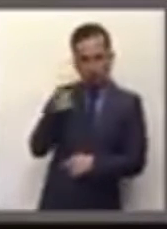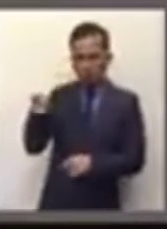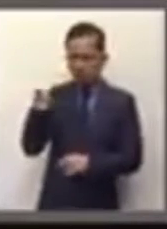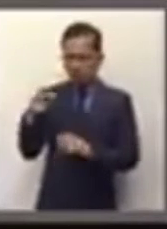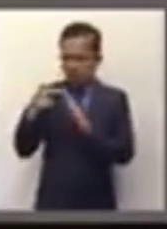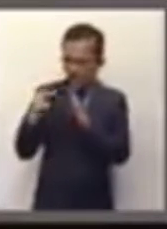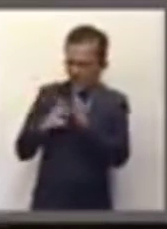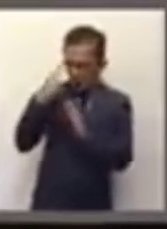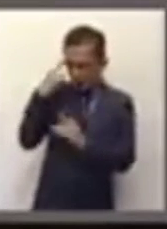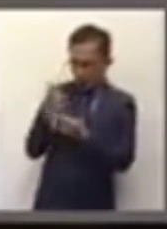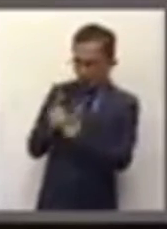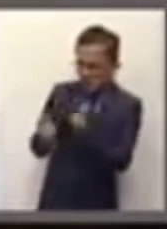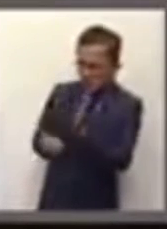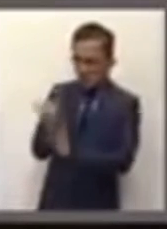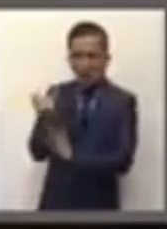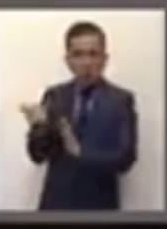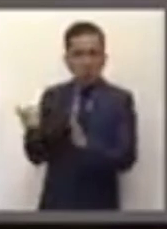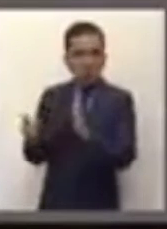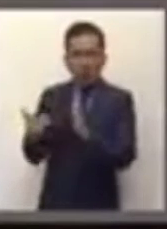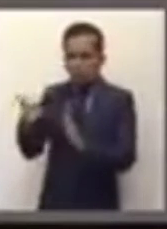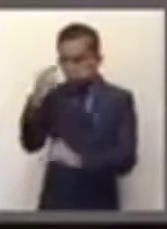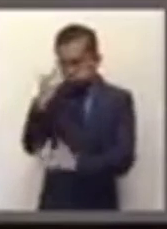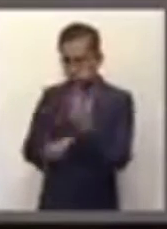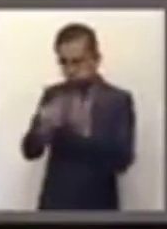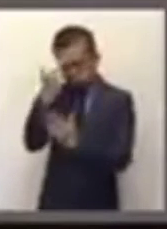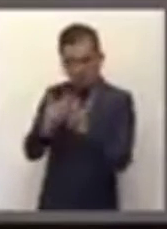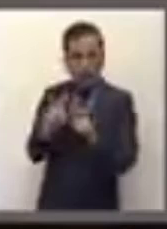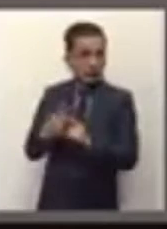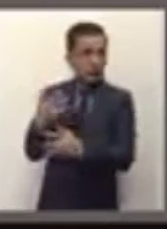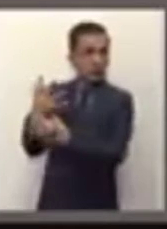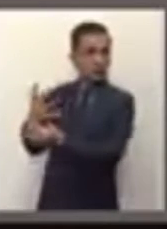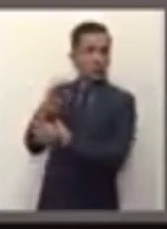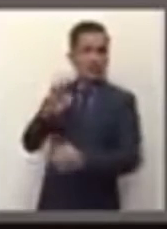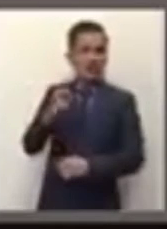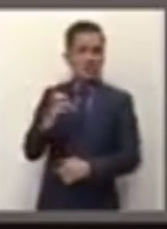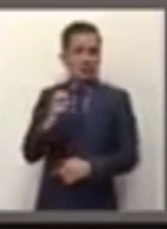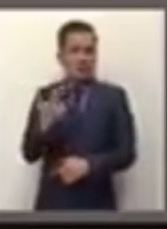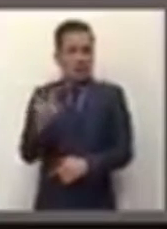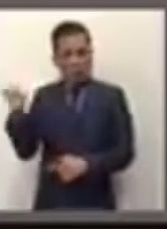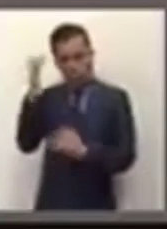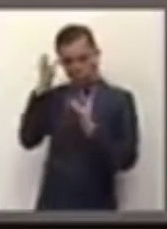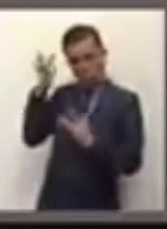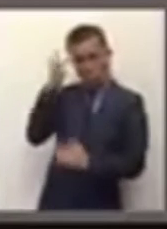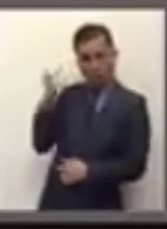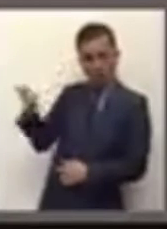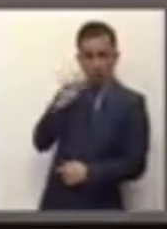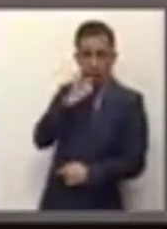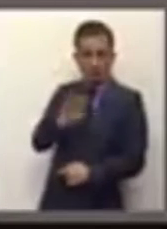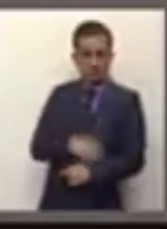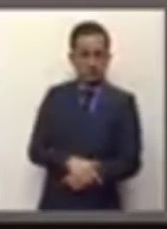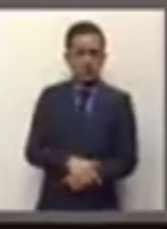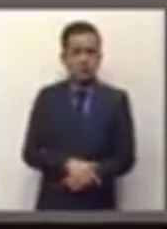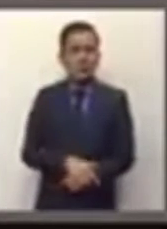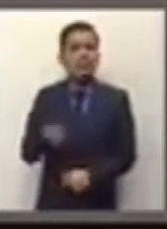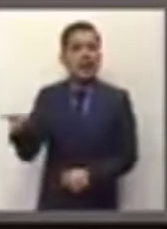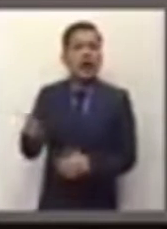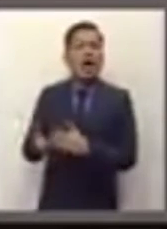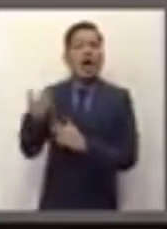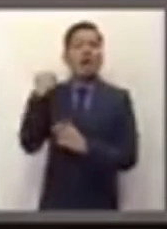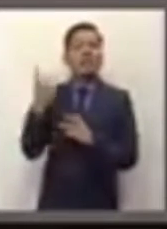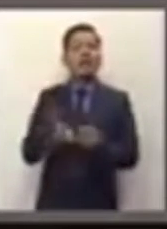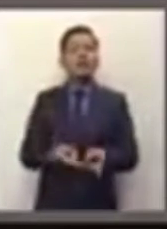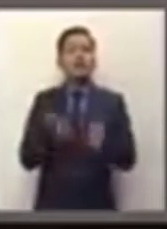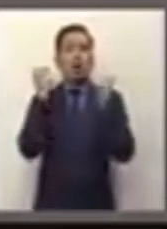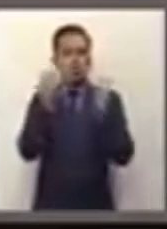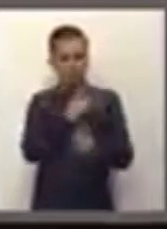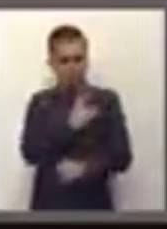normas democráticas. Eso les dijo Felipe del Sagrado Corazón de Jesús Calderón Hinojosa, que nada menos usurpó la presidencia y